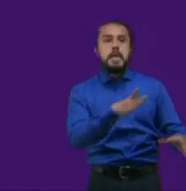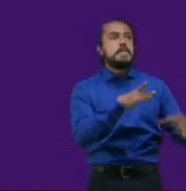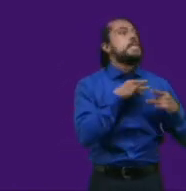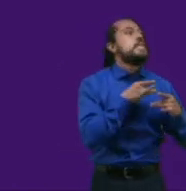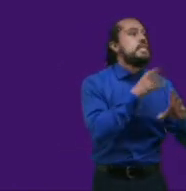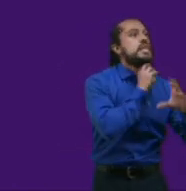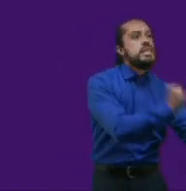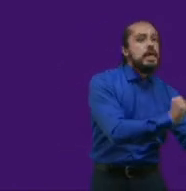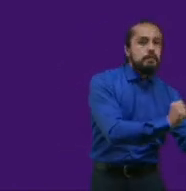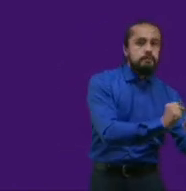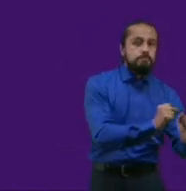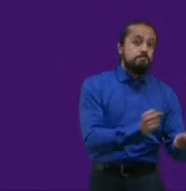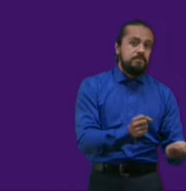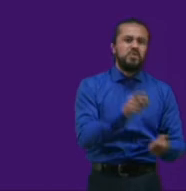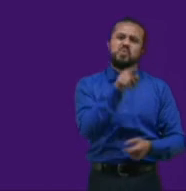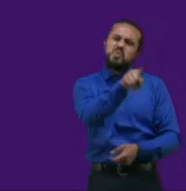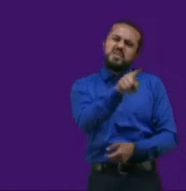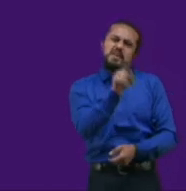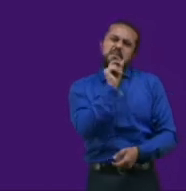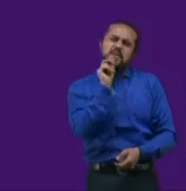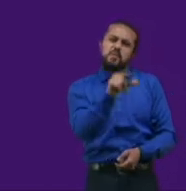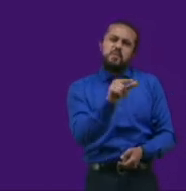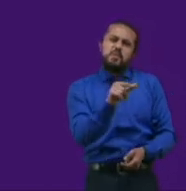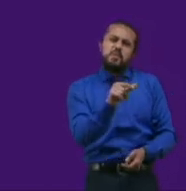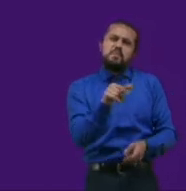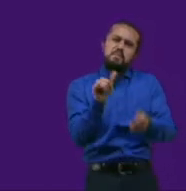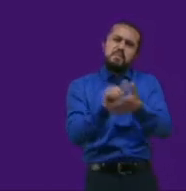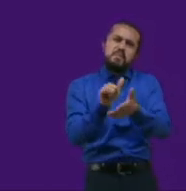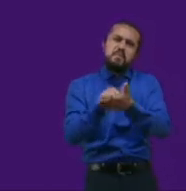los días tú te obsesionas y dices?